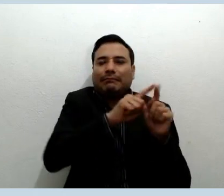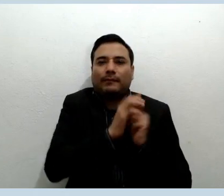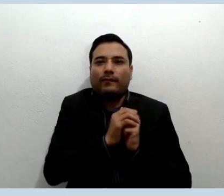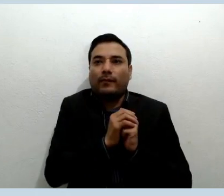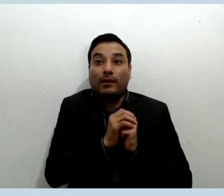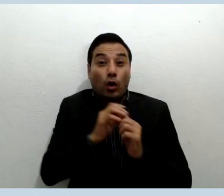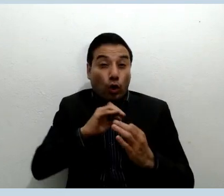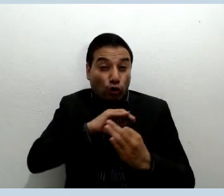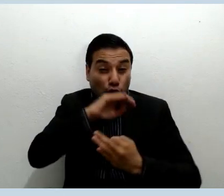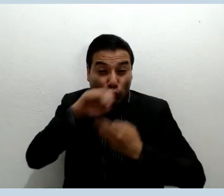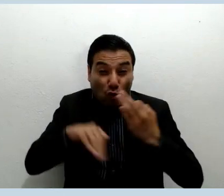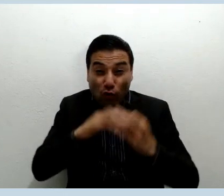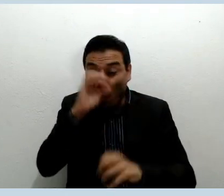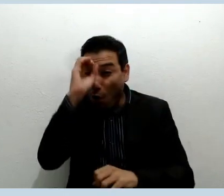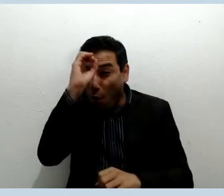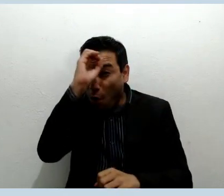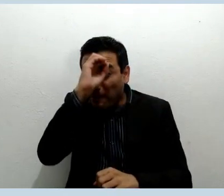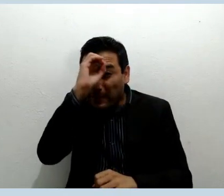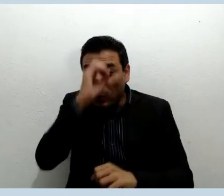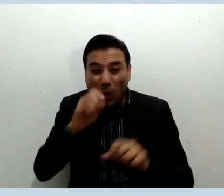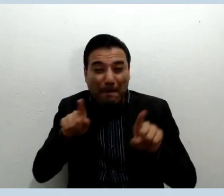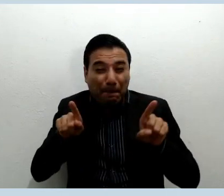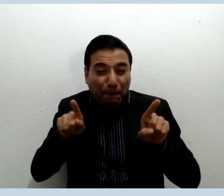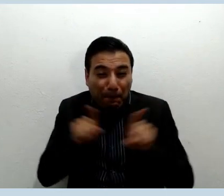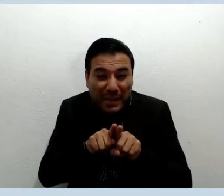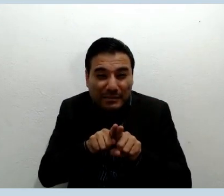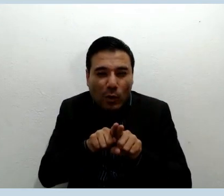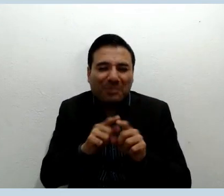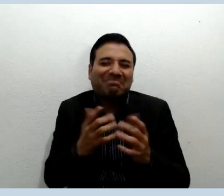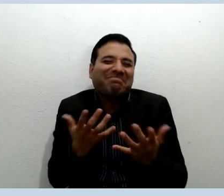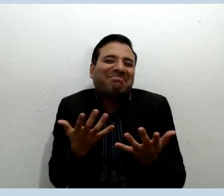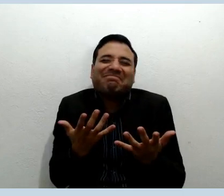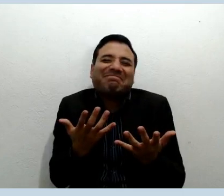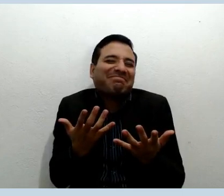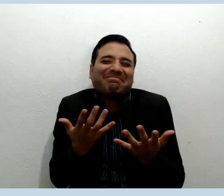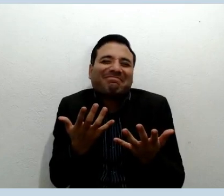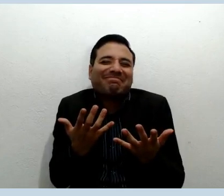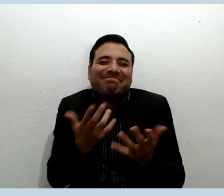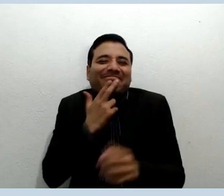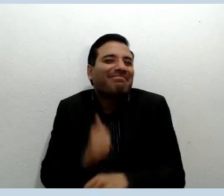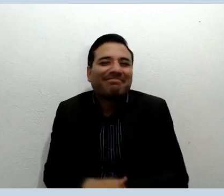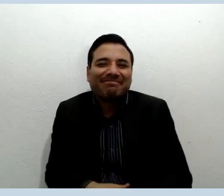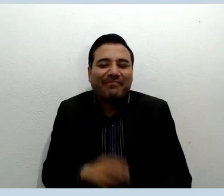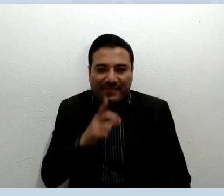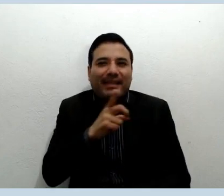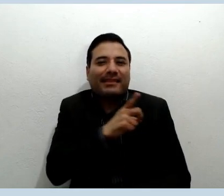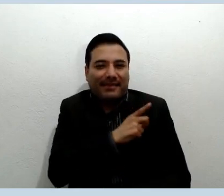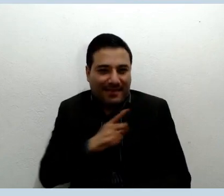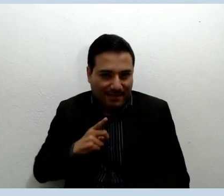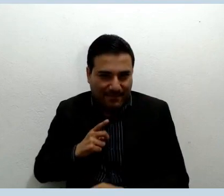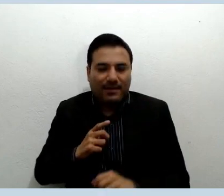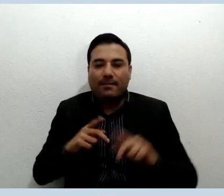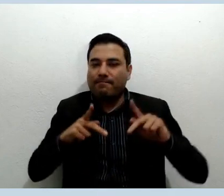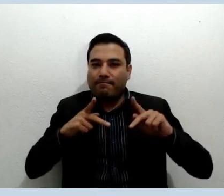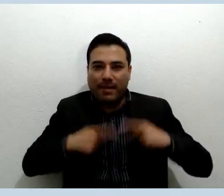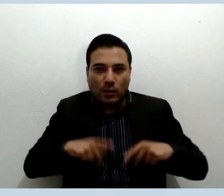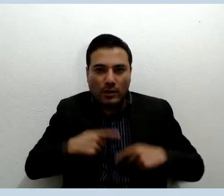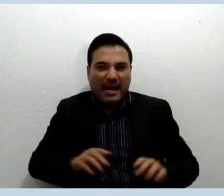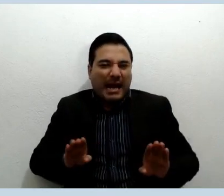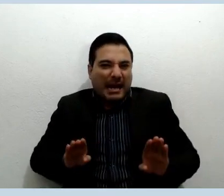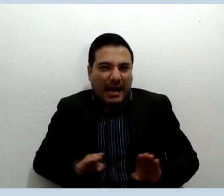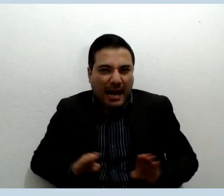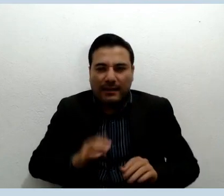se vuelve un poco la hegemonía no entonces deseo que haya muchos perfiles que se nutran entre